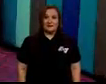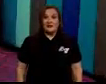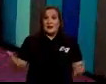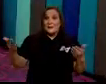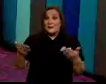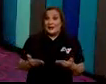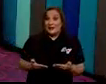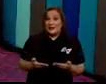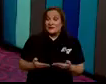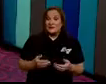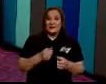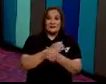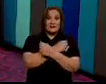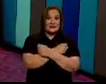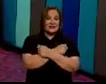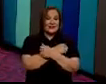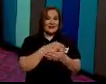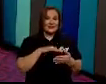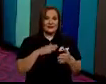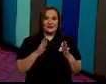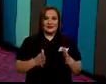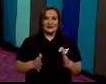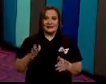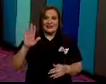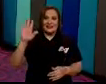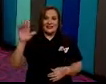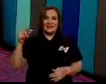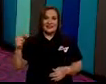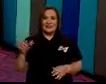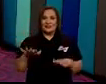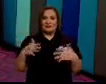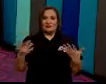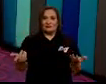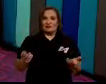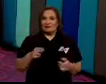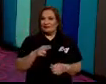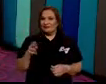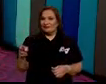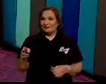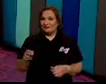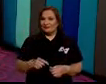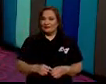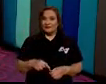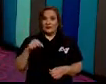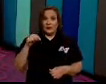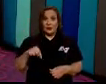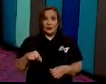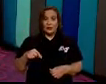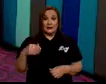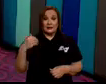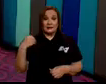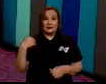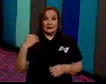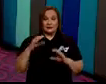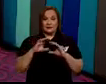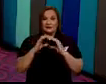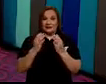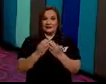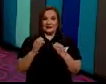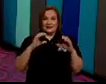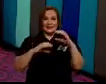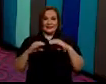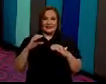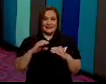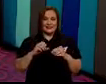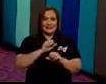Bienvenidos mis queridos estudiantes de quinto grado, ¿cómo están ustedes? Hoy tenemos clase de ciencias sociales y sé que están